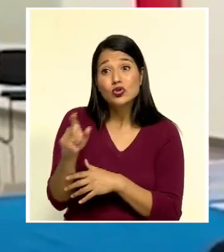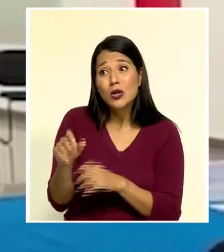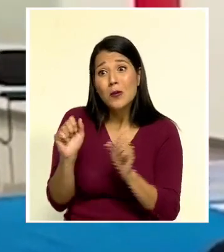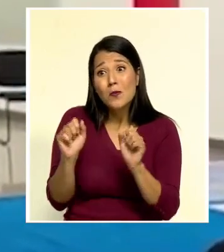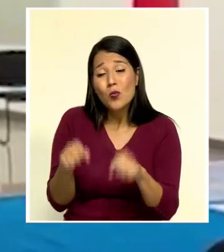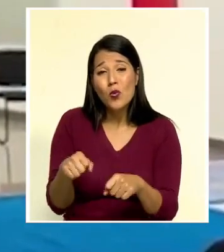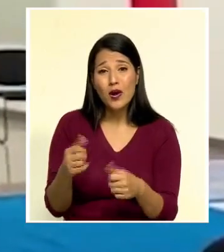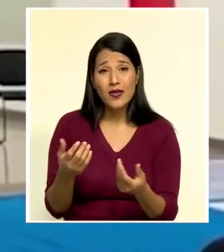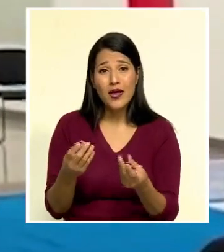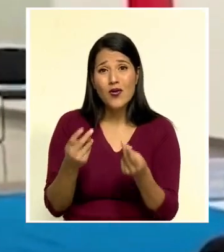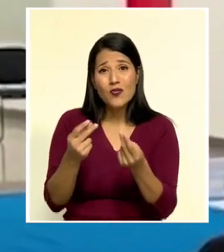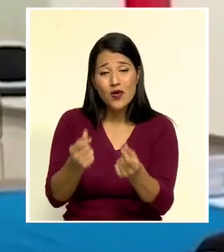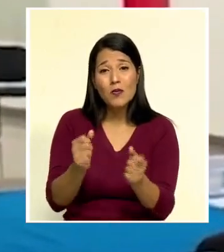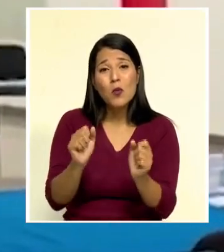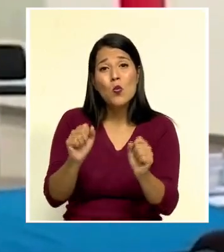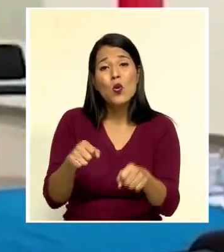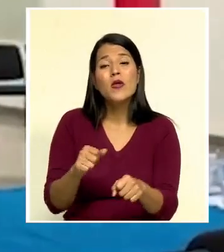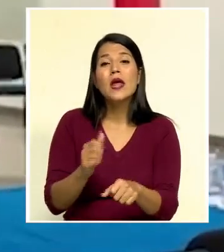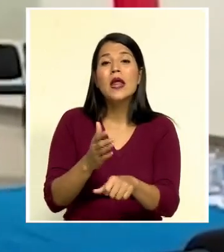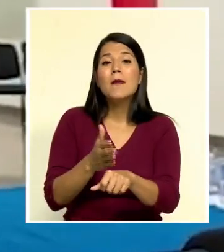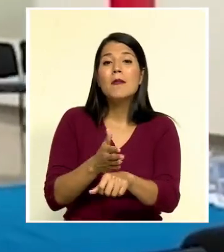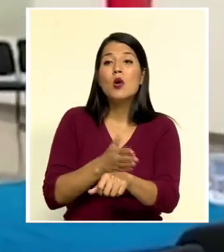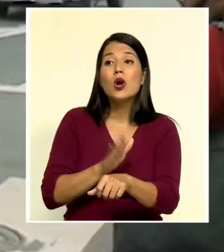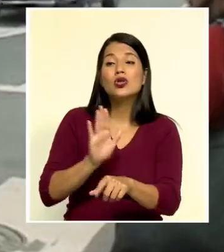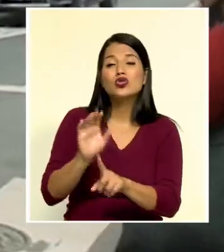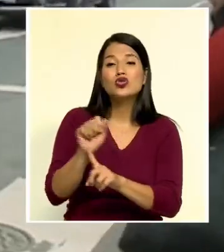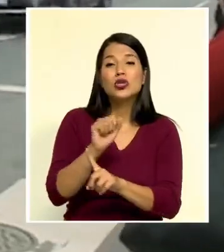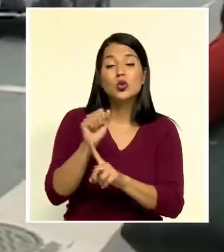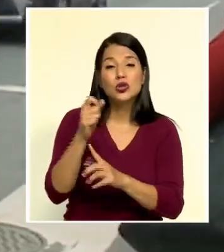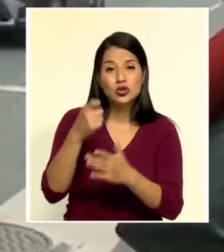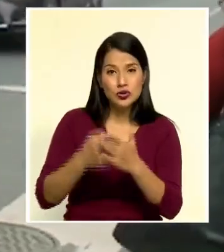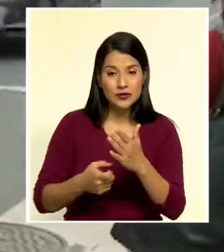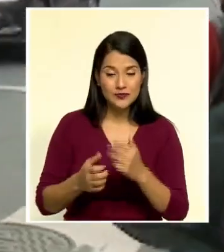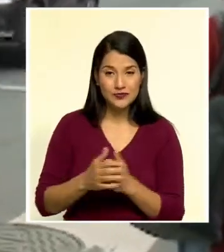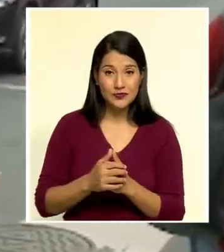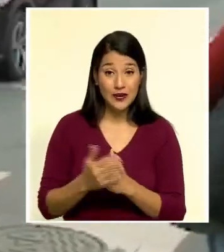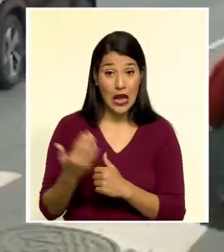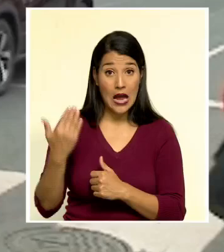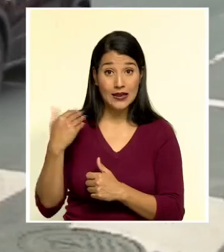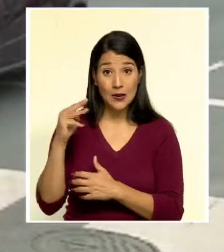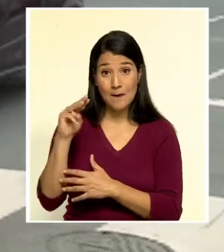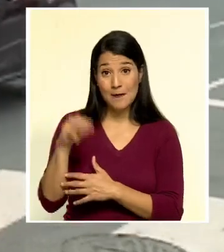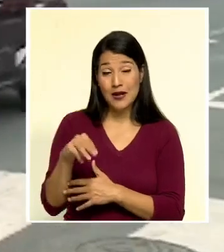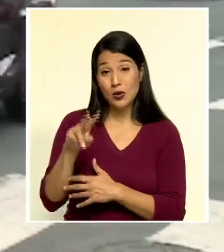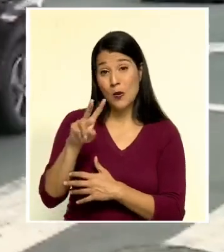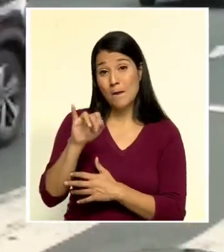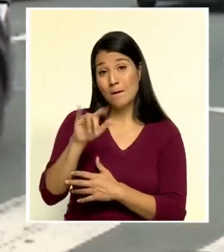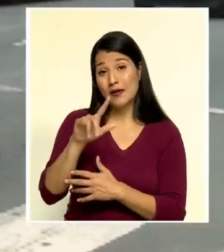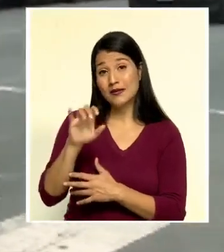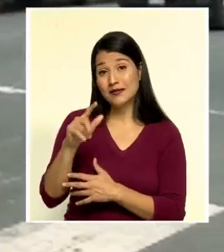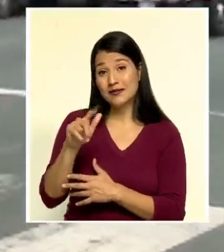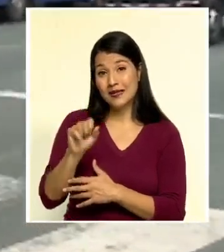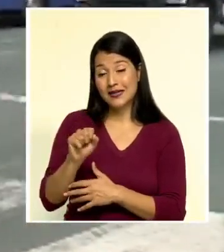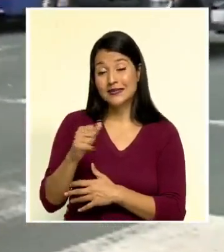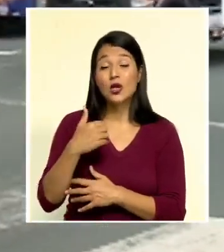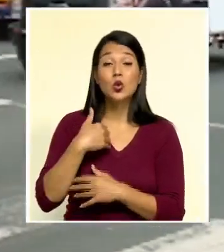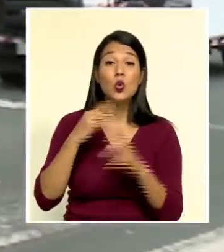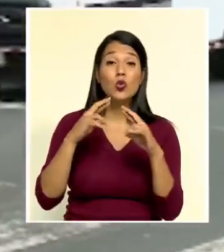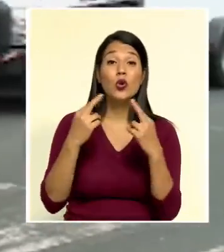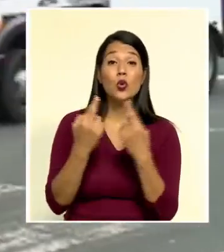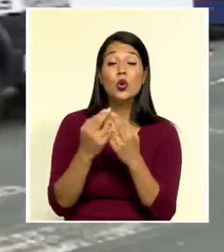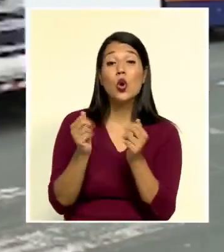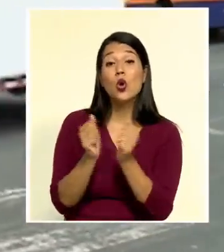posible estabilizar su situación tributaria. Justamente el pasado martes, Villegas se reunió con Acosta para iniciar